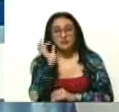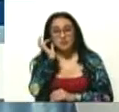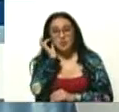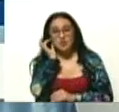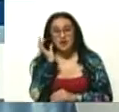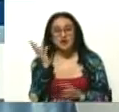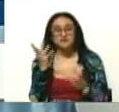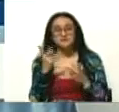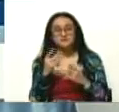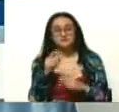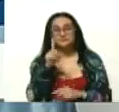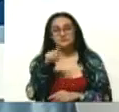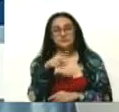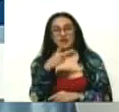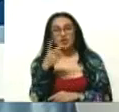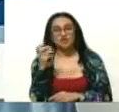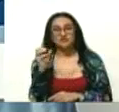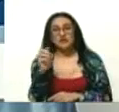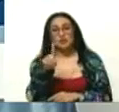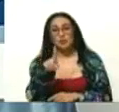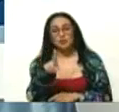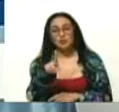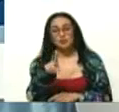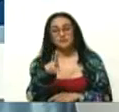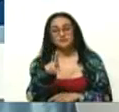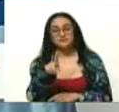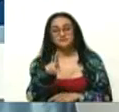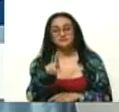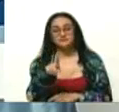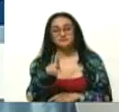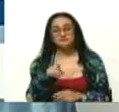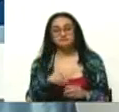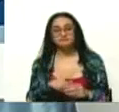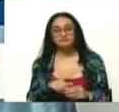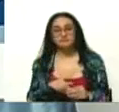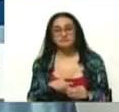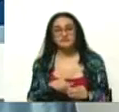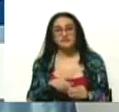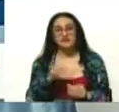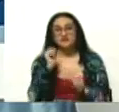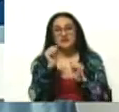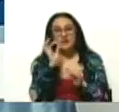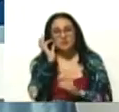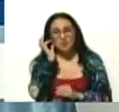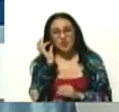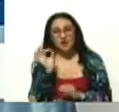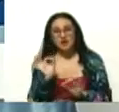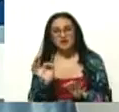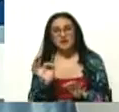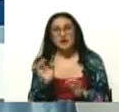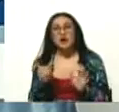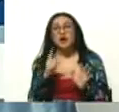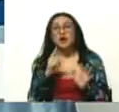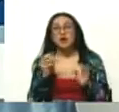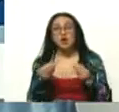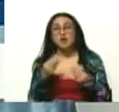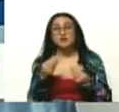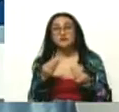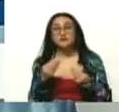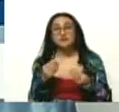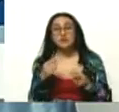contabilizado 1.201 casos entre femicidios consumados